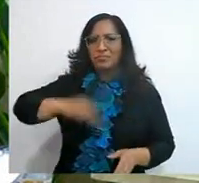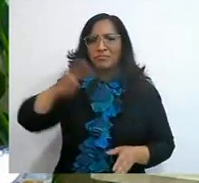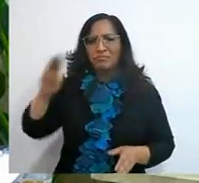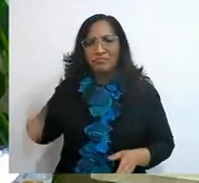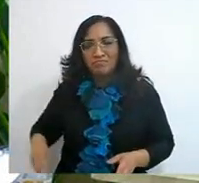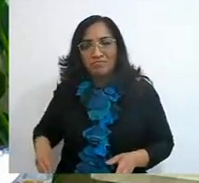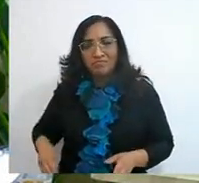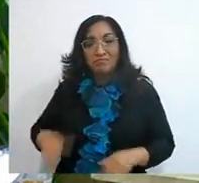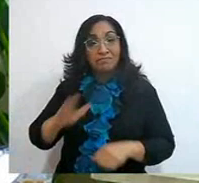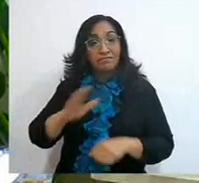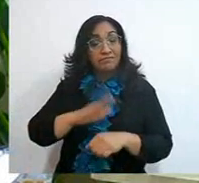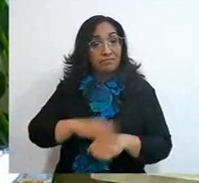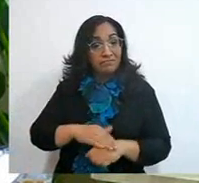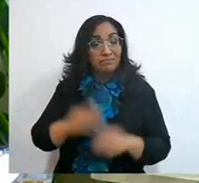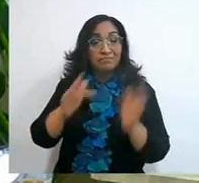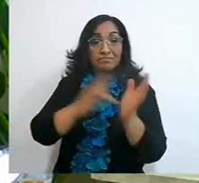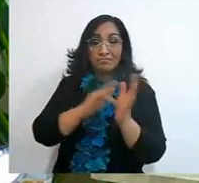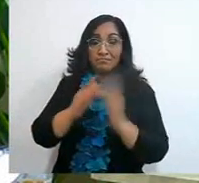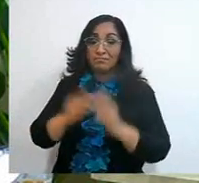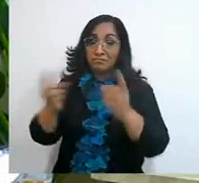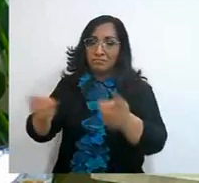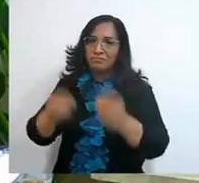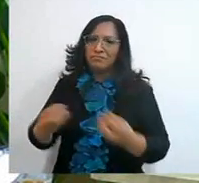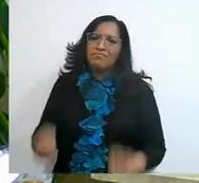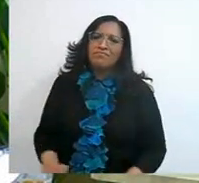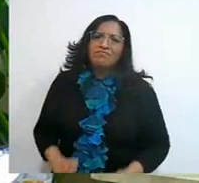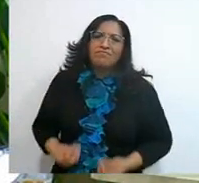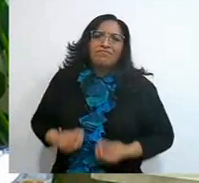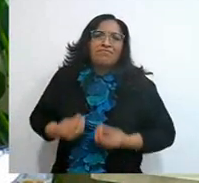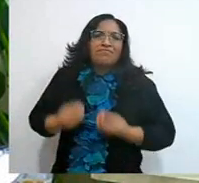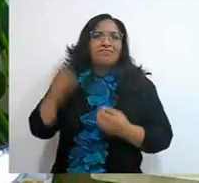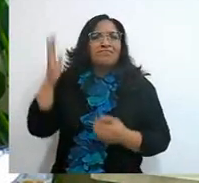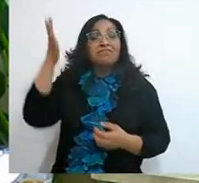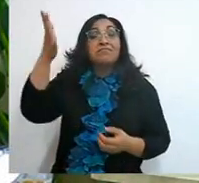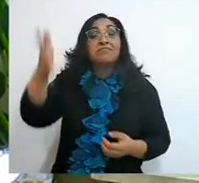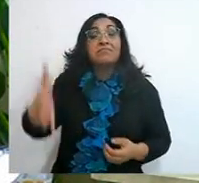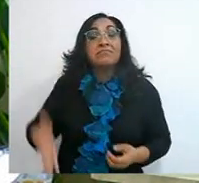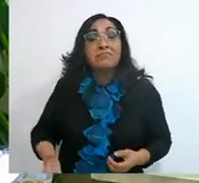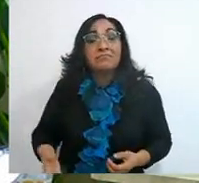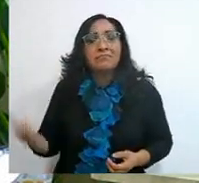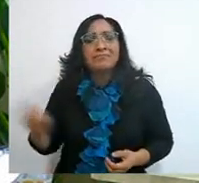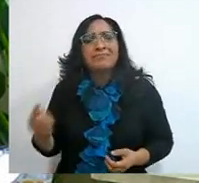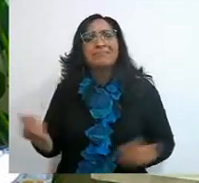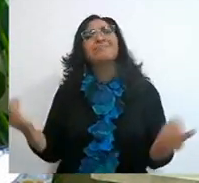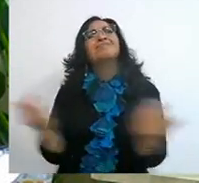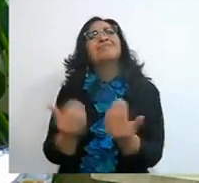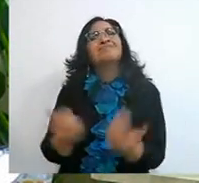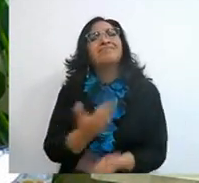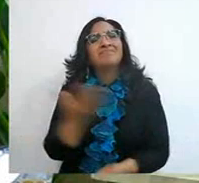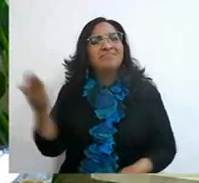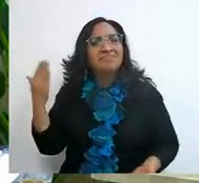mas Jesucristo da vida, y vida en abundancia. ¿Y qué hiciste?